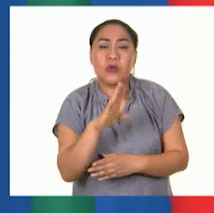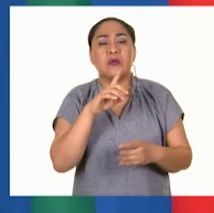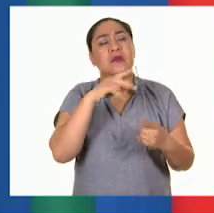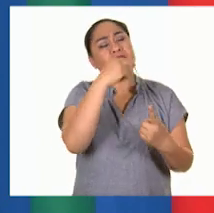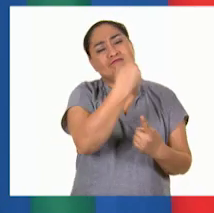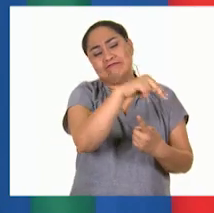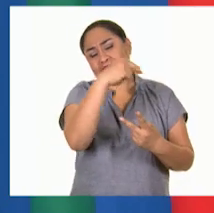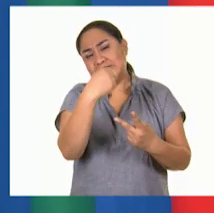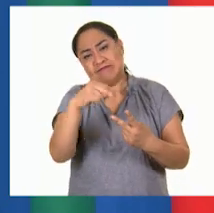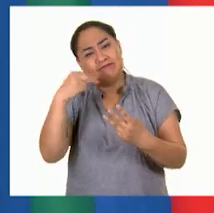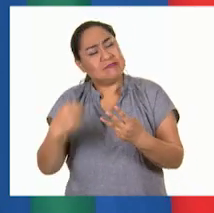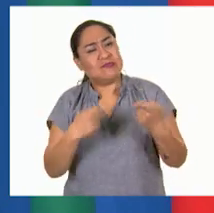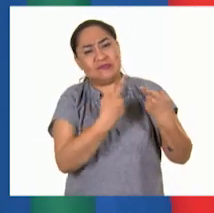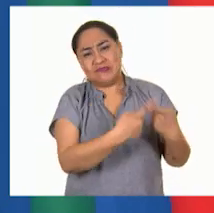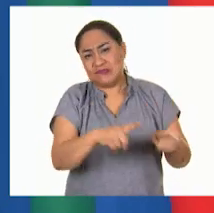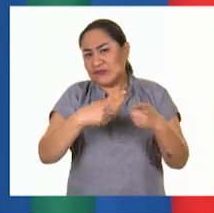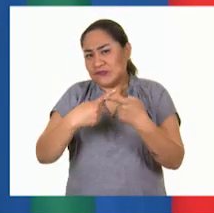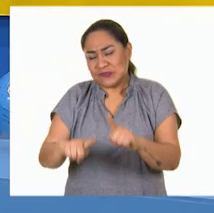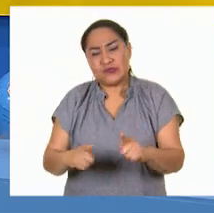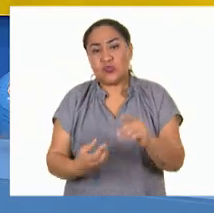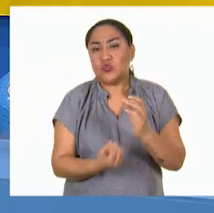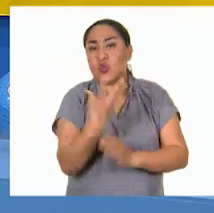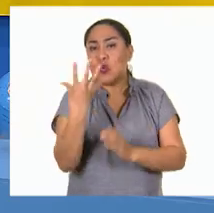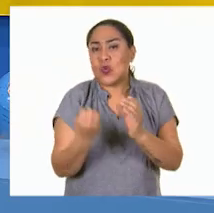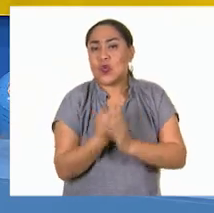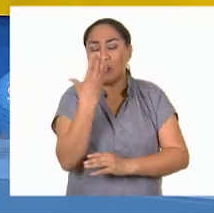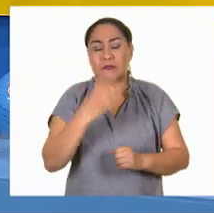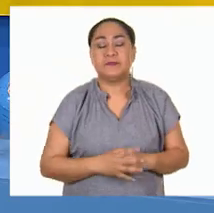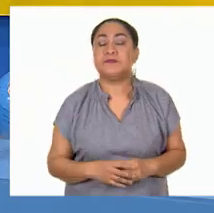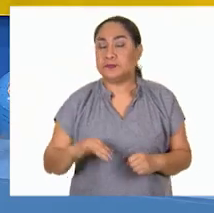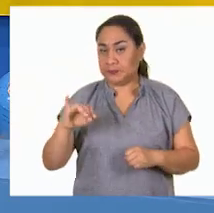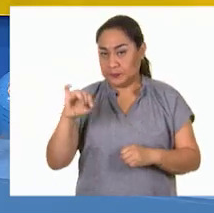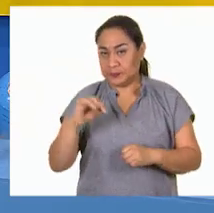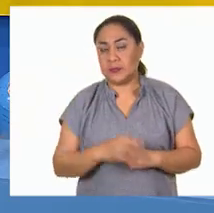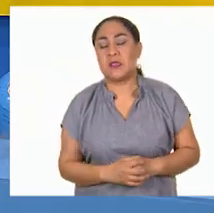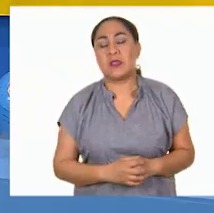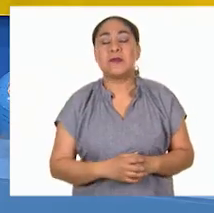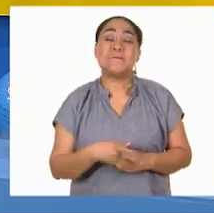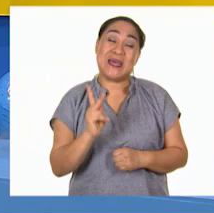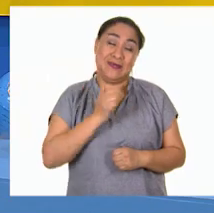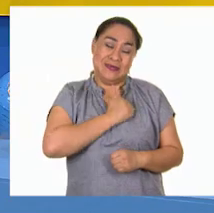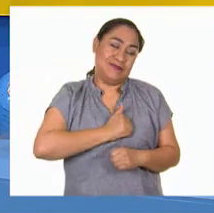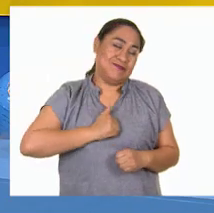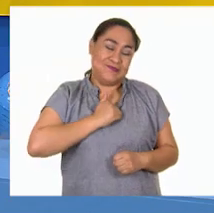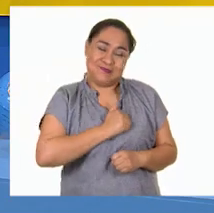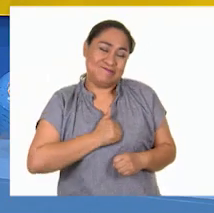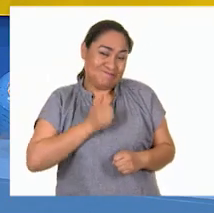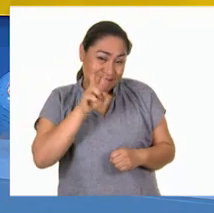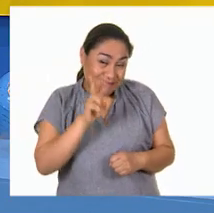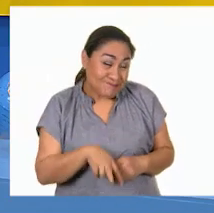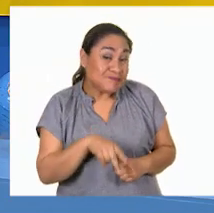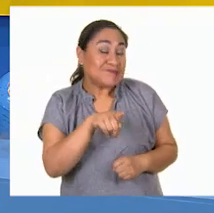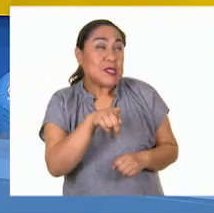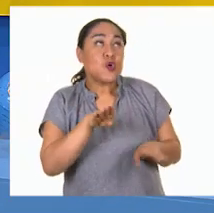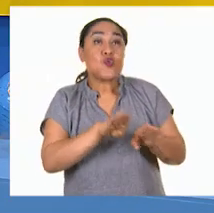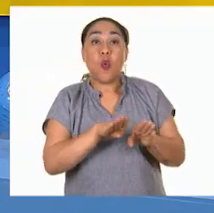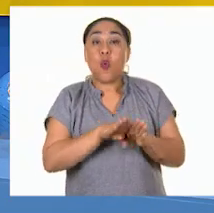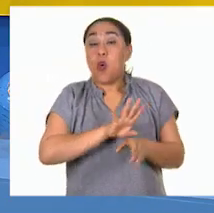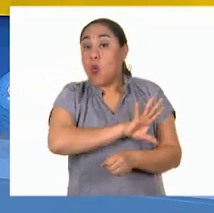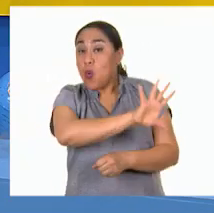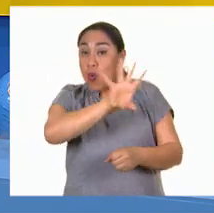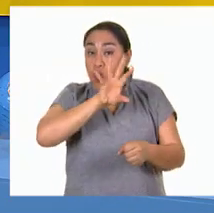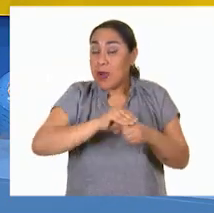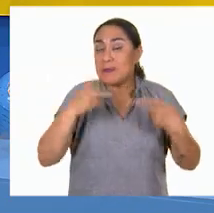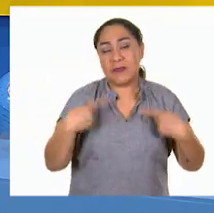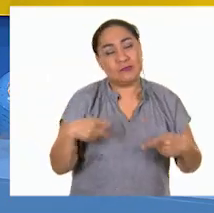Lakeside Sailing Club y el Jockey Club. Sí, pues lamentablemente esta no fue una situación tan generalizada.